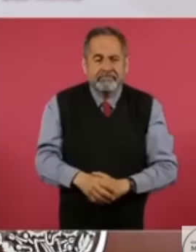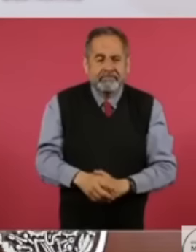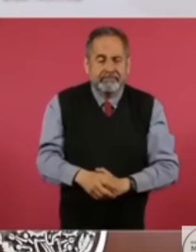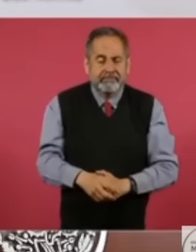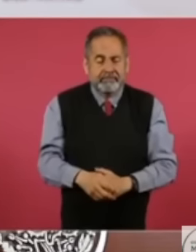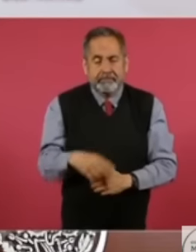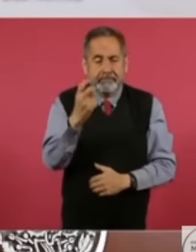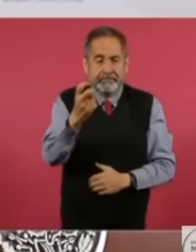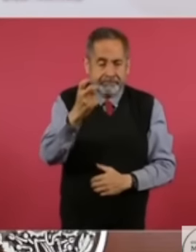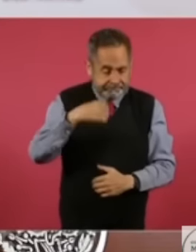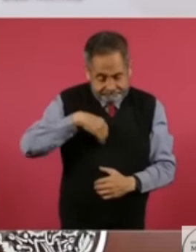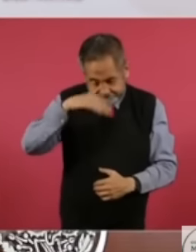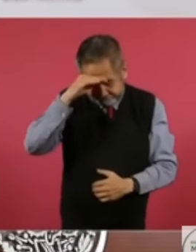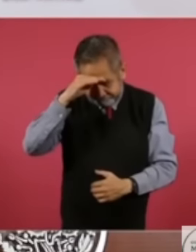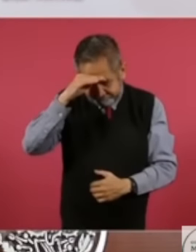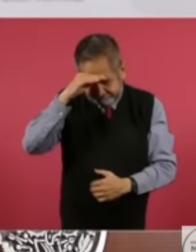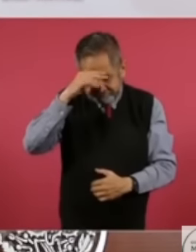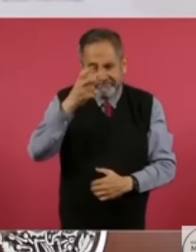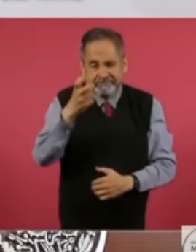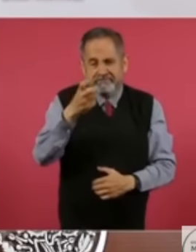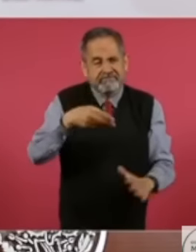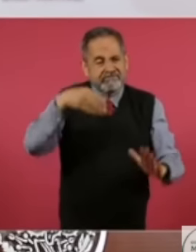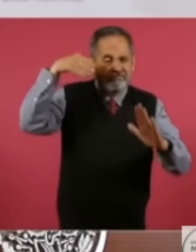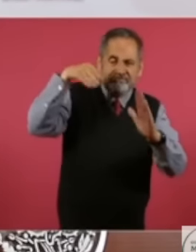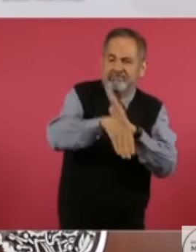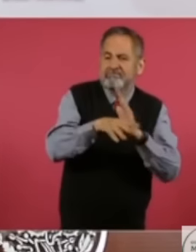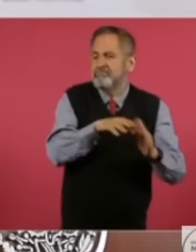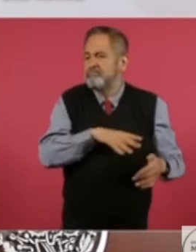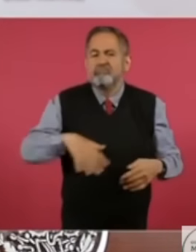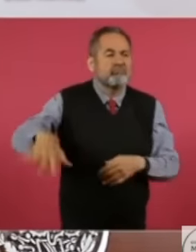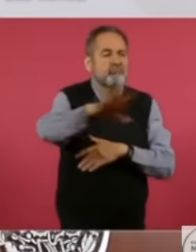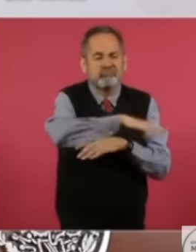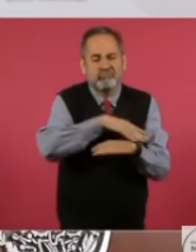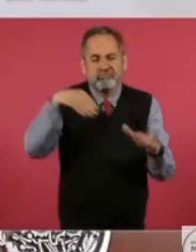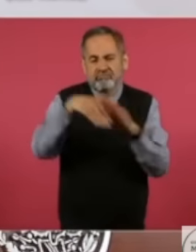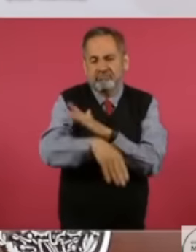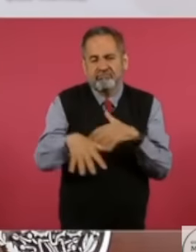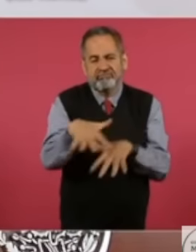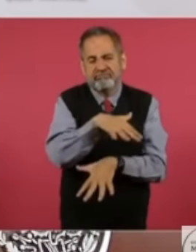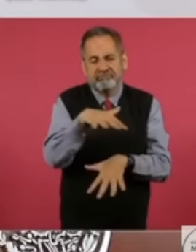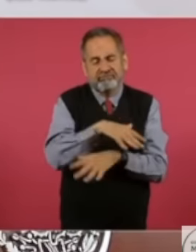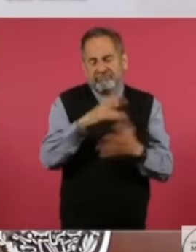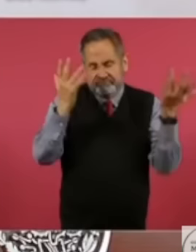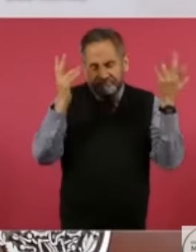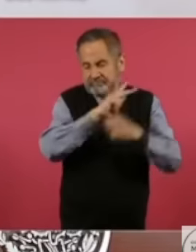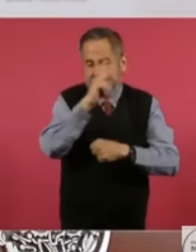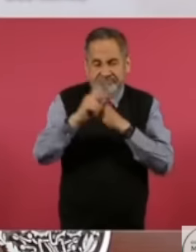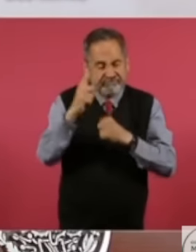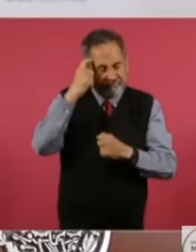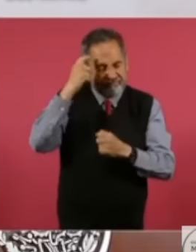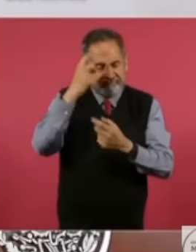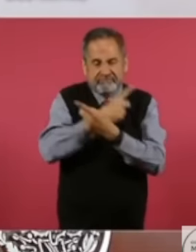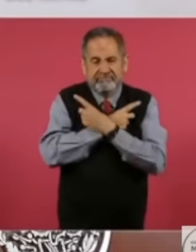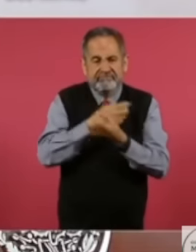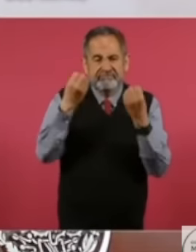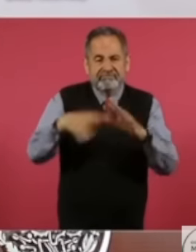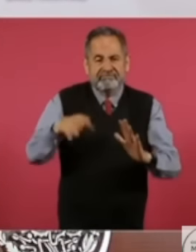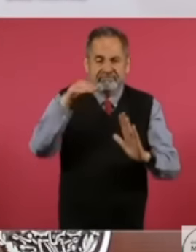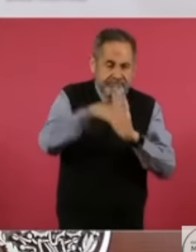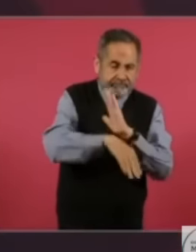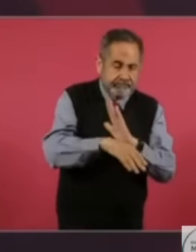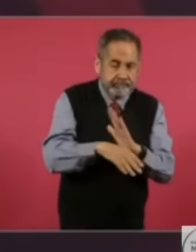Por eso se cayó en una decadencia en nuestro país. Ahora